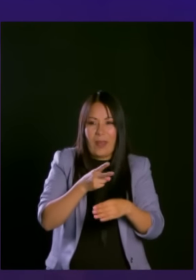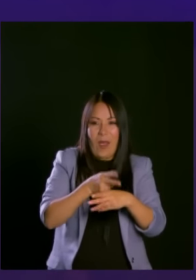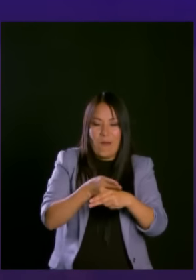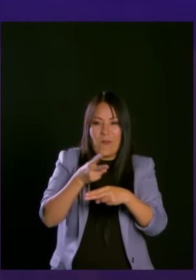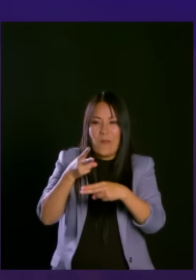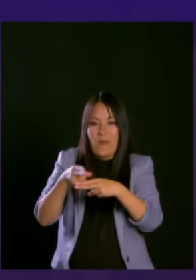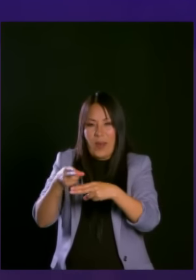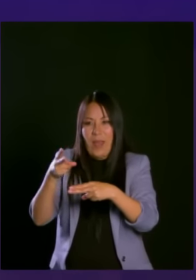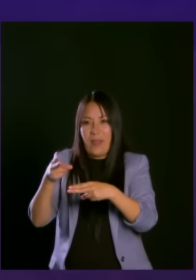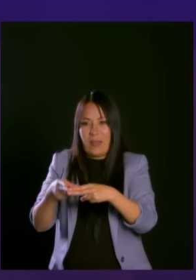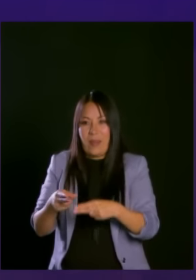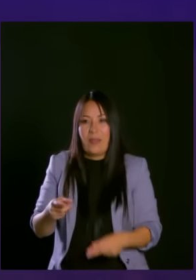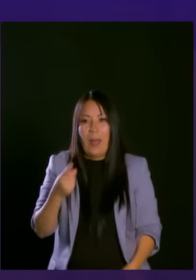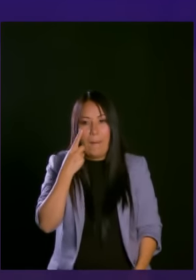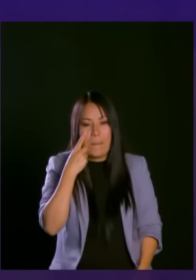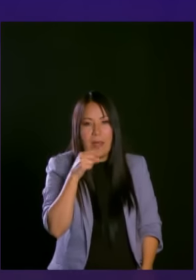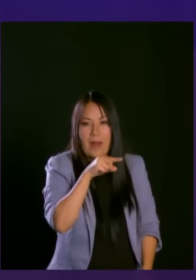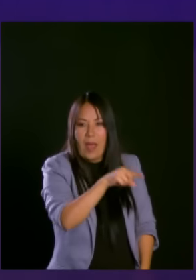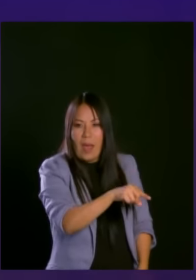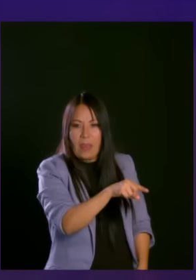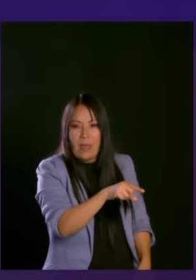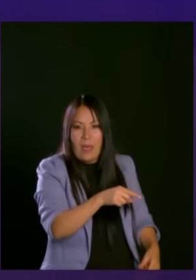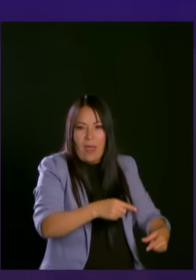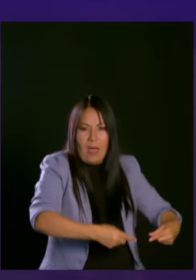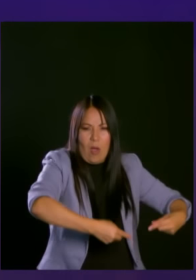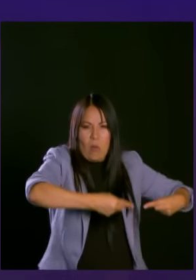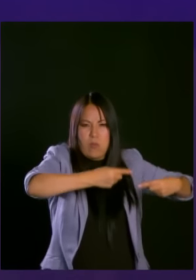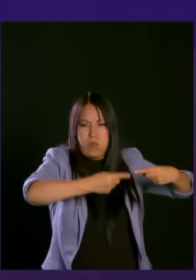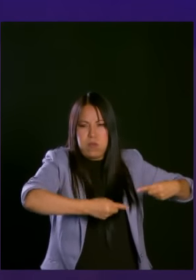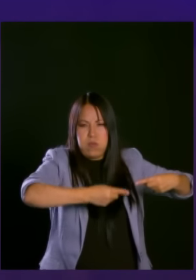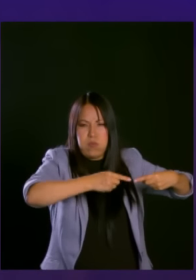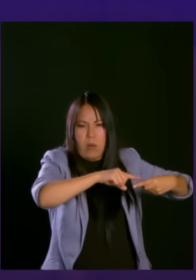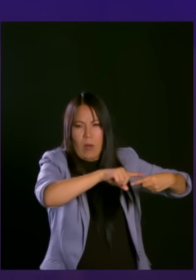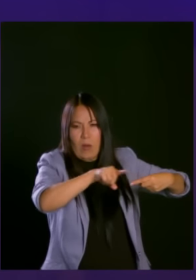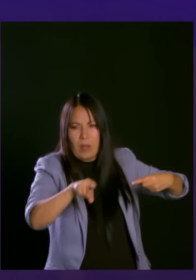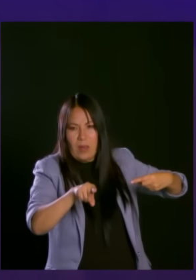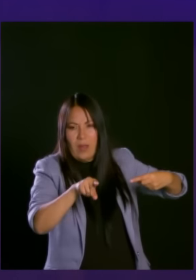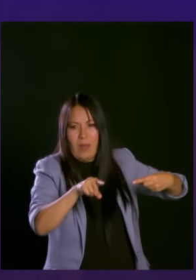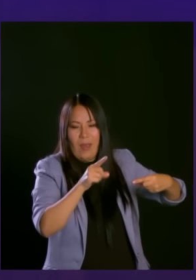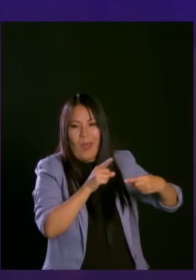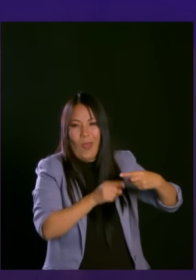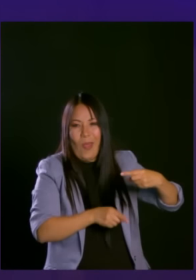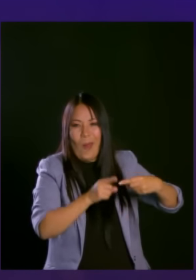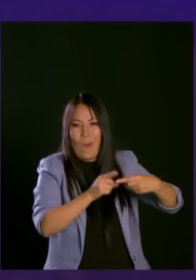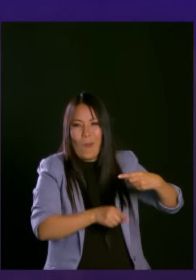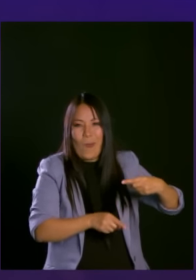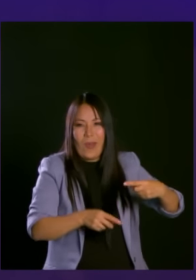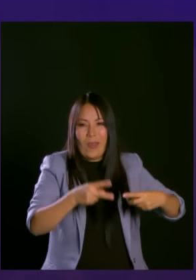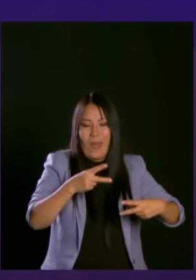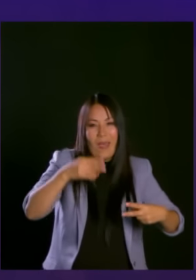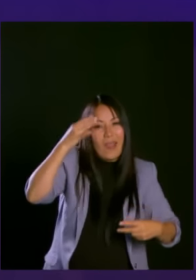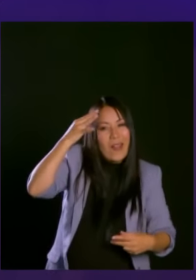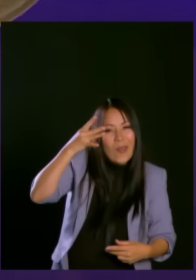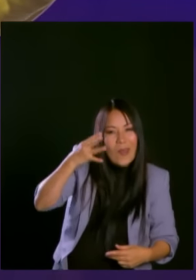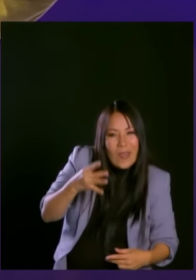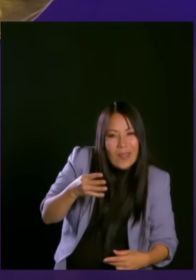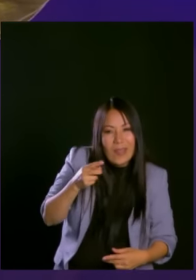Nadie te podrá hacer frente en todos los días de tu vida. Lo primero que mi mente y mi ingeniería son todos los